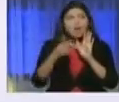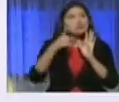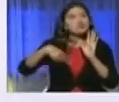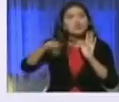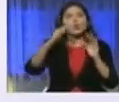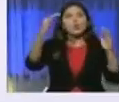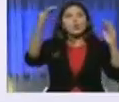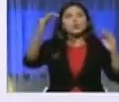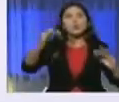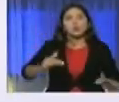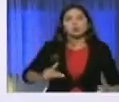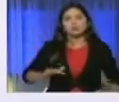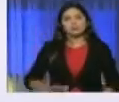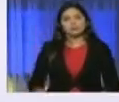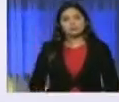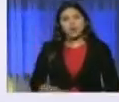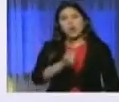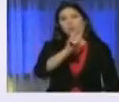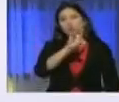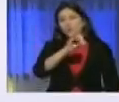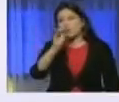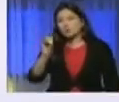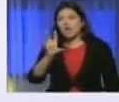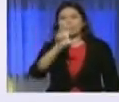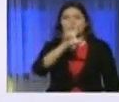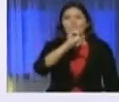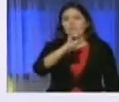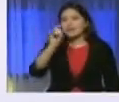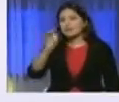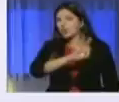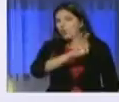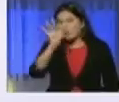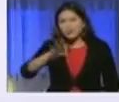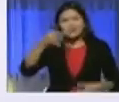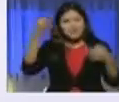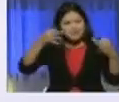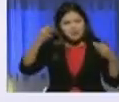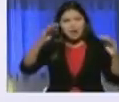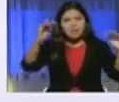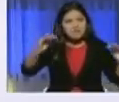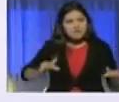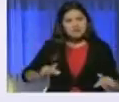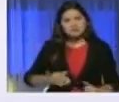bajarían, un 200, un 300%, todos los precios bajarían.